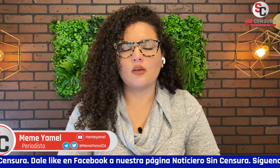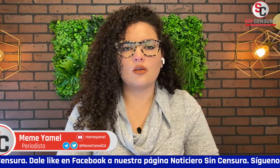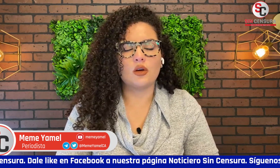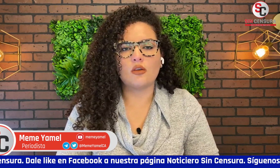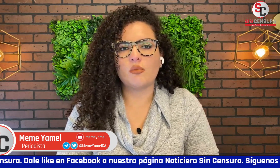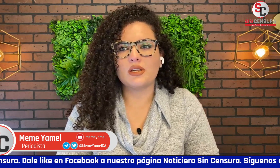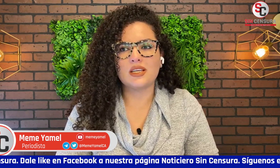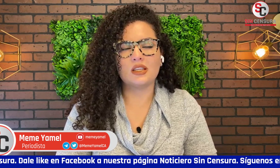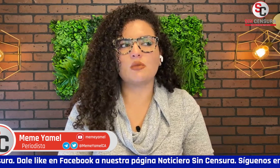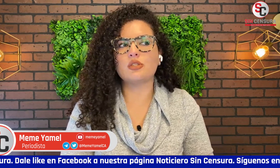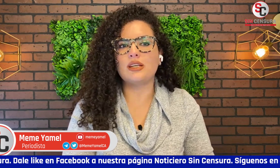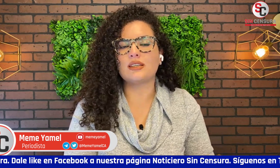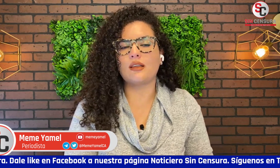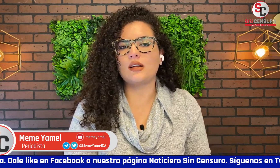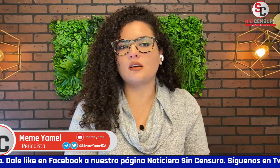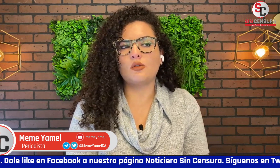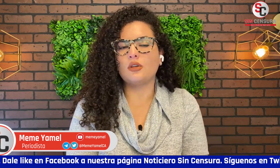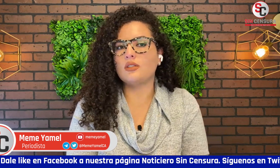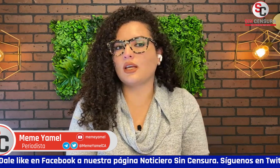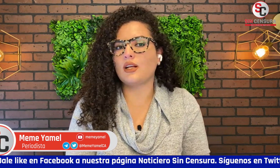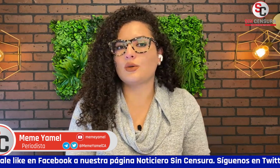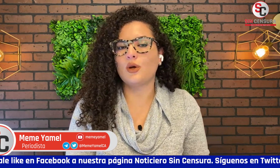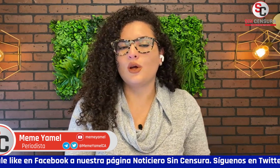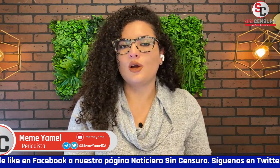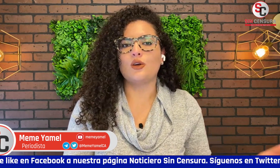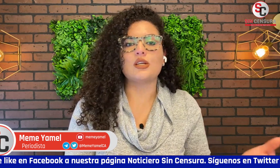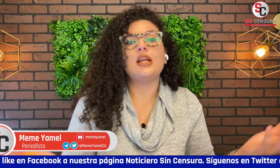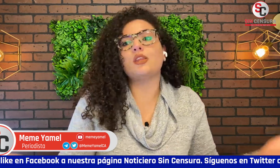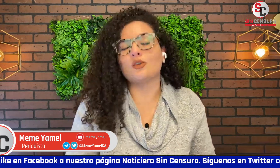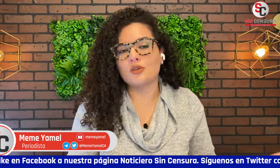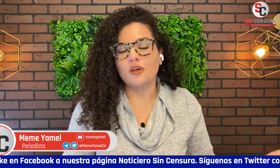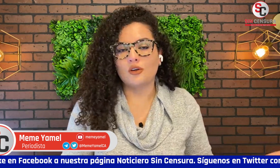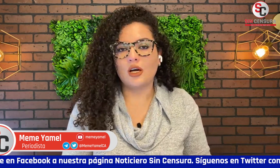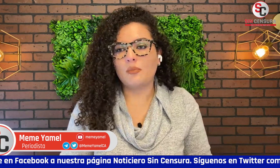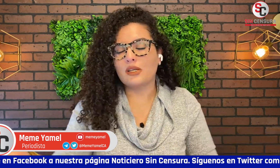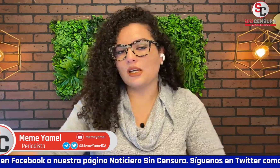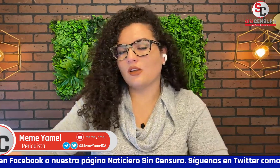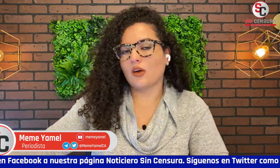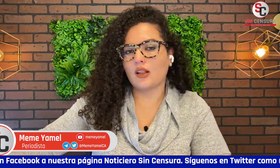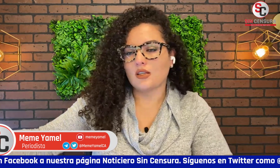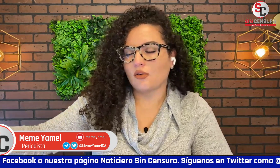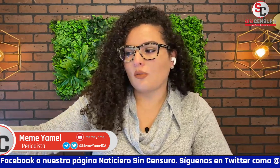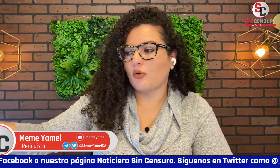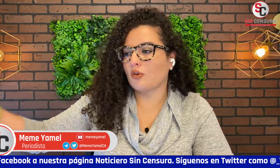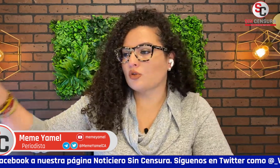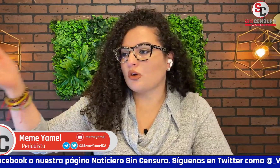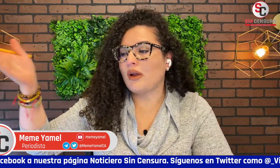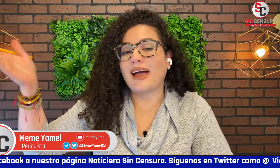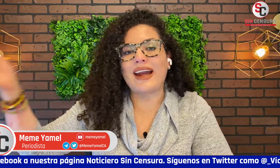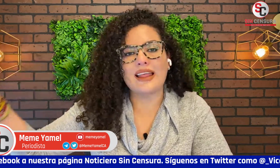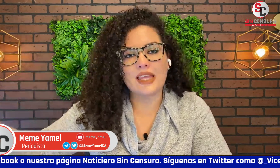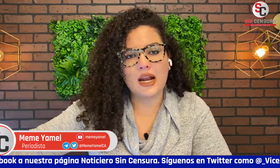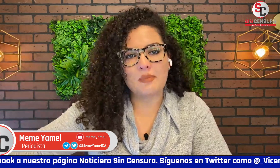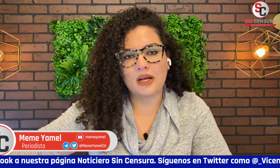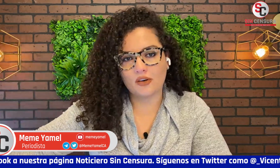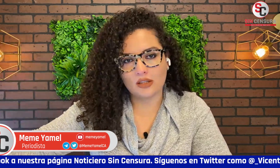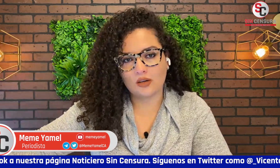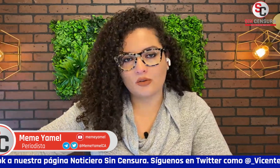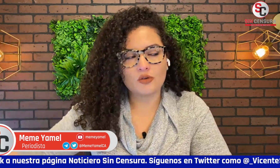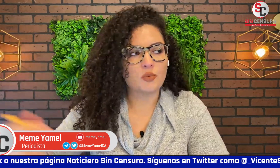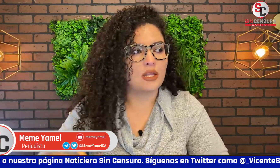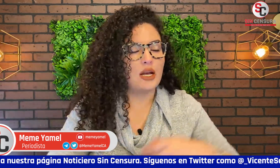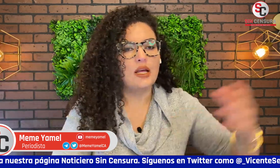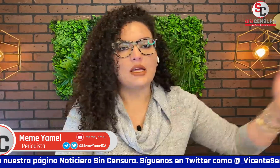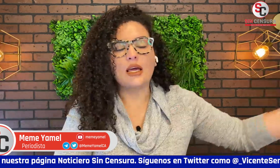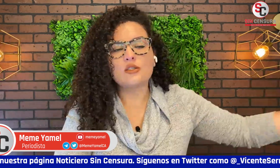lo que dijo el presidente como si les quedara el saco cuando ni siquiera son los delitos, ¿no? El presidente lo quieren desaforar por construir una carretera para conectar